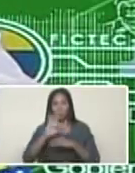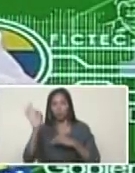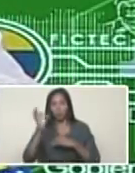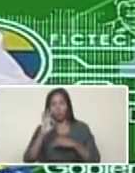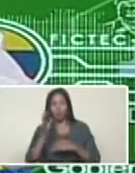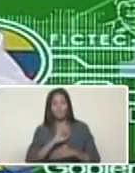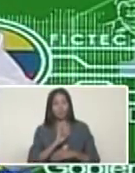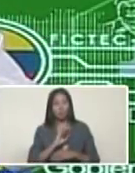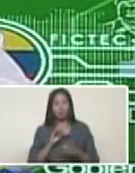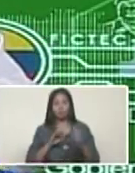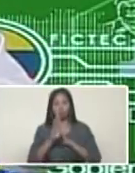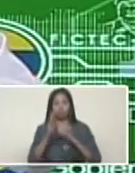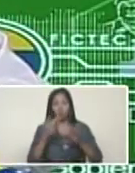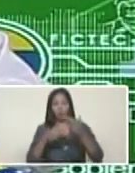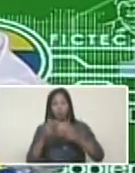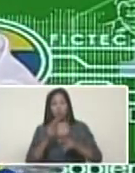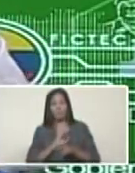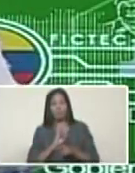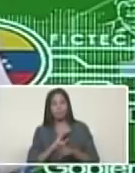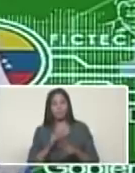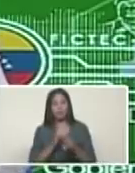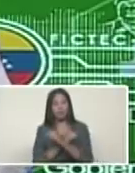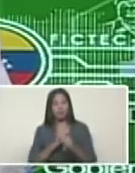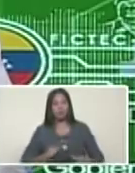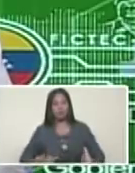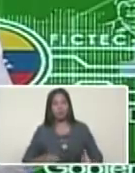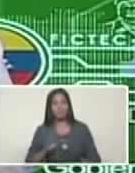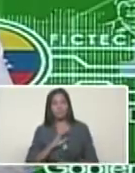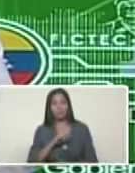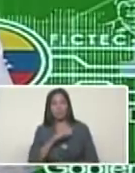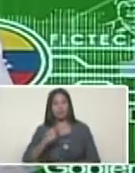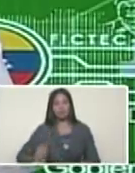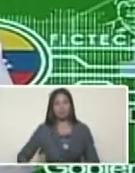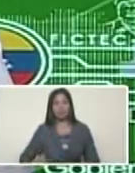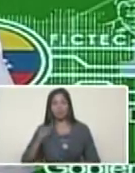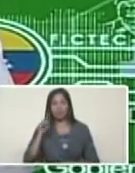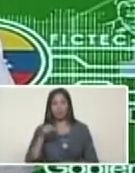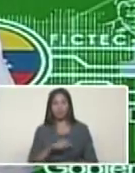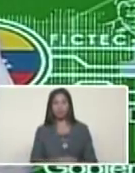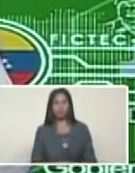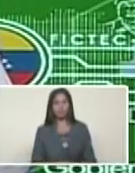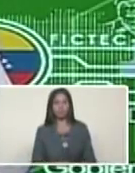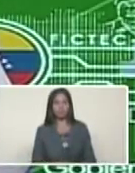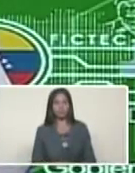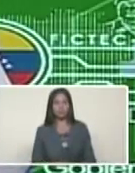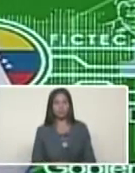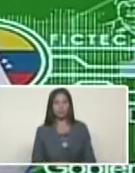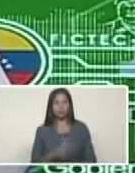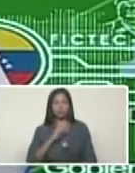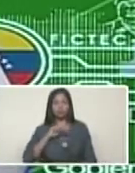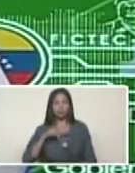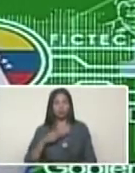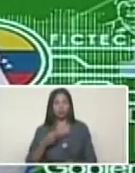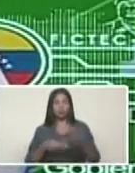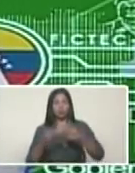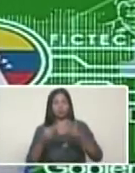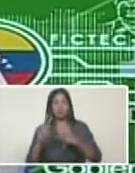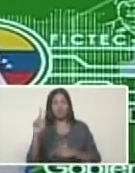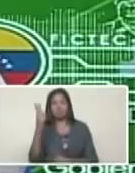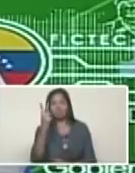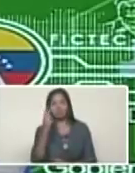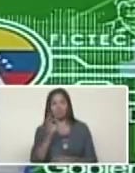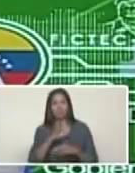construidos y lanzados junto a nuestra hermana mayor, la República Popular China. Y estamos construyendo el tercer